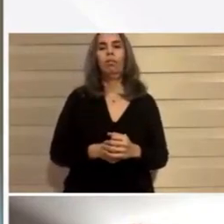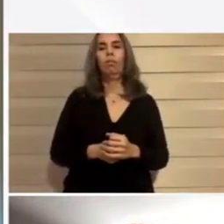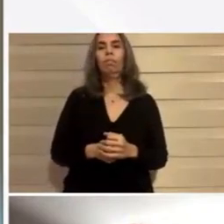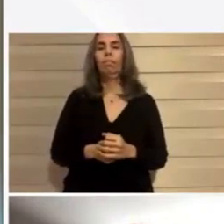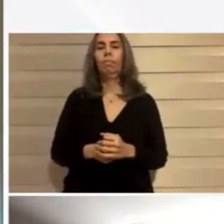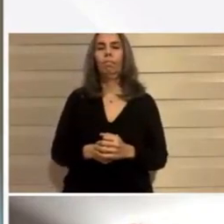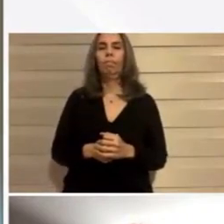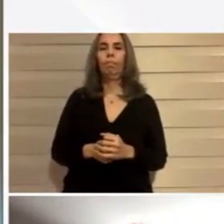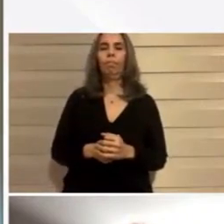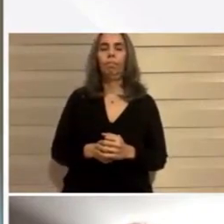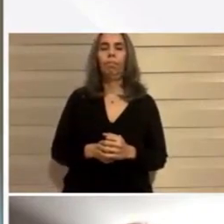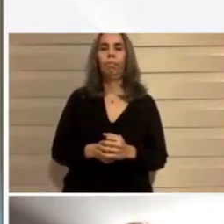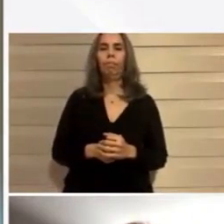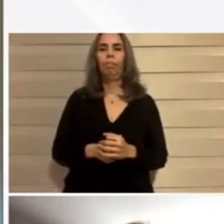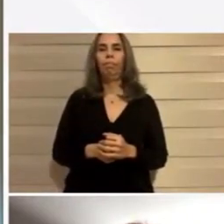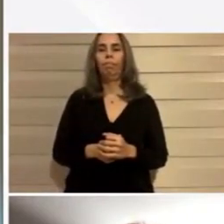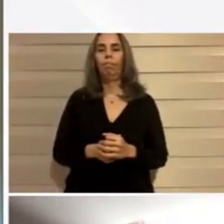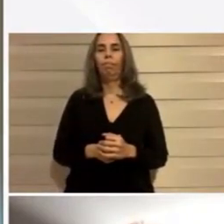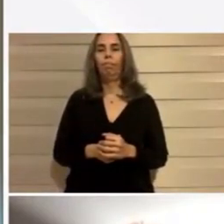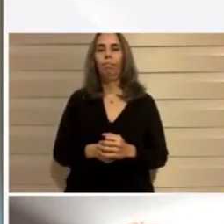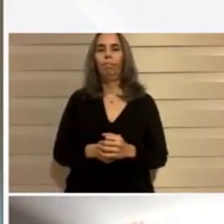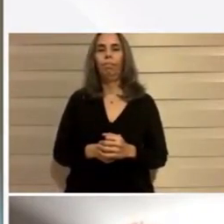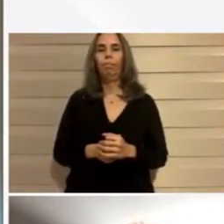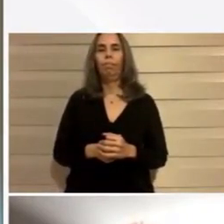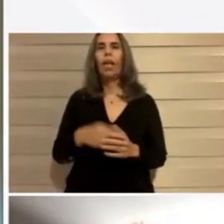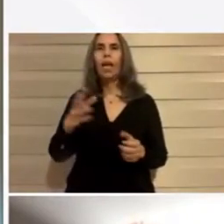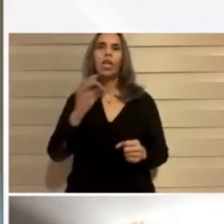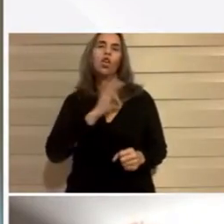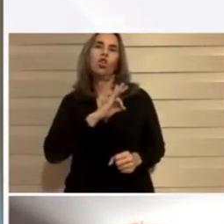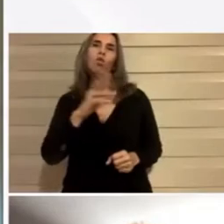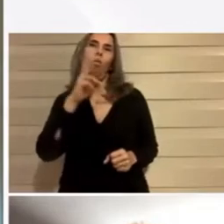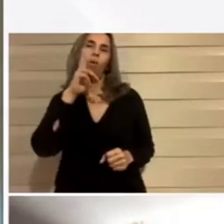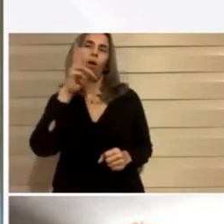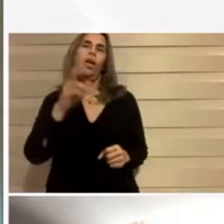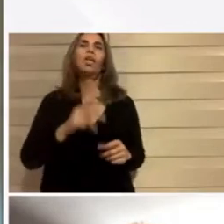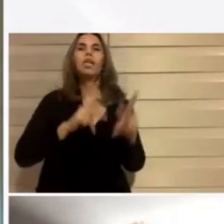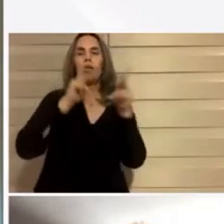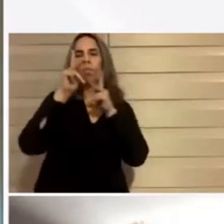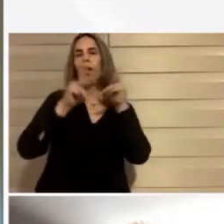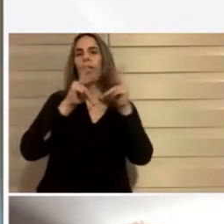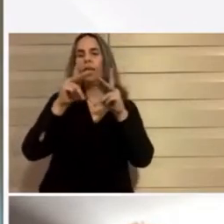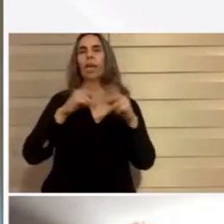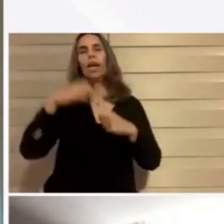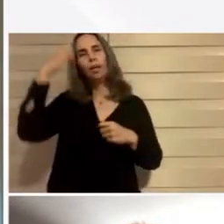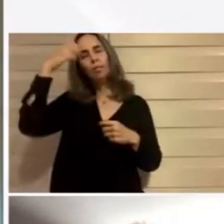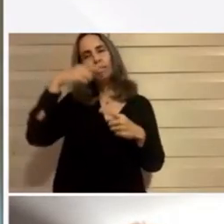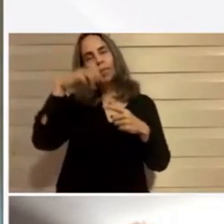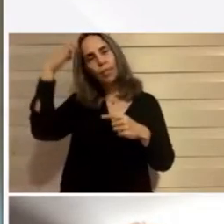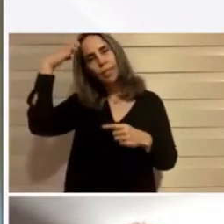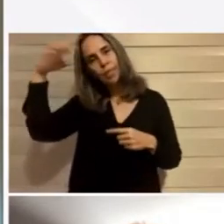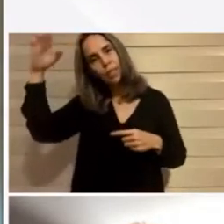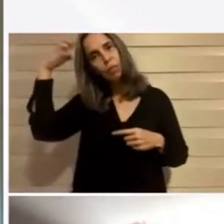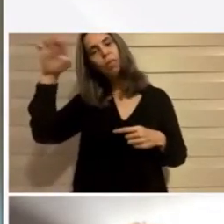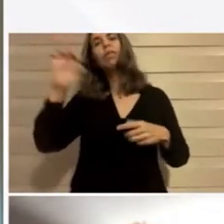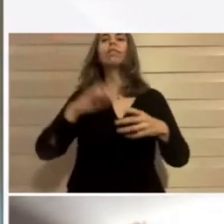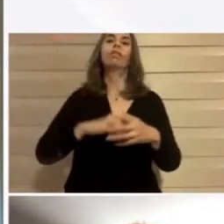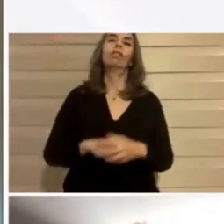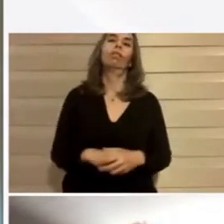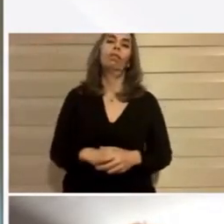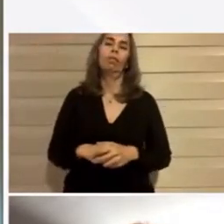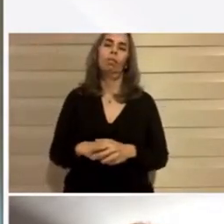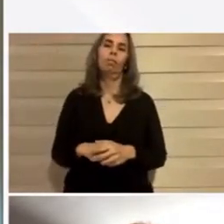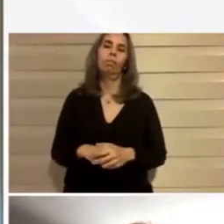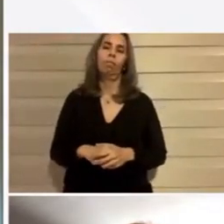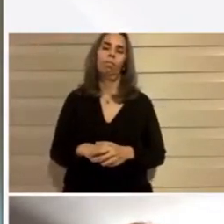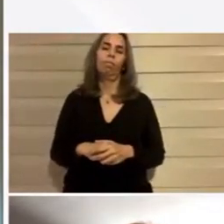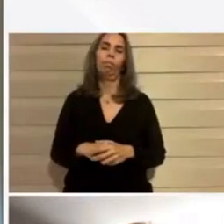STEAM, el cual nos permitió hacernos visibles y, a su vez, ser reconocidas por nuestro esfuerzo y dedicación al estudio. Sin